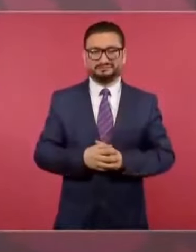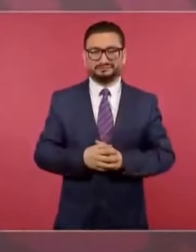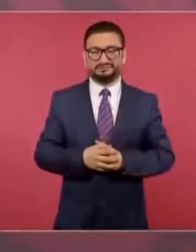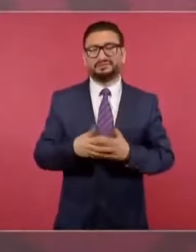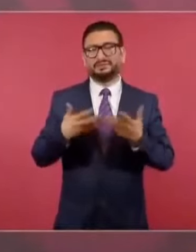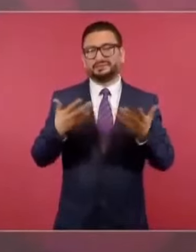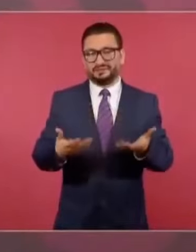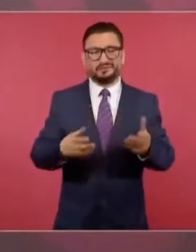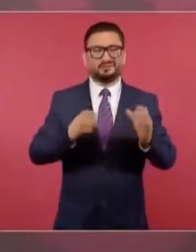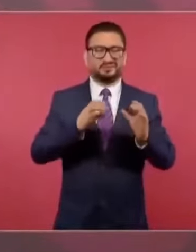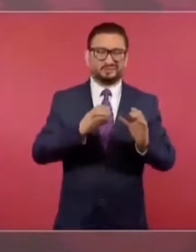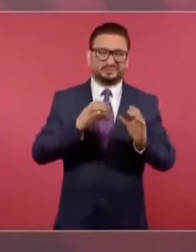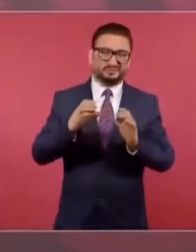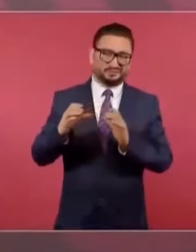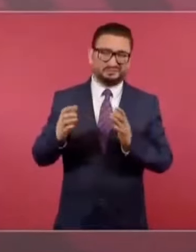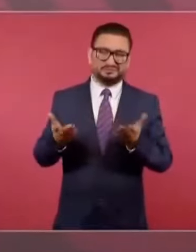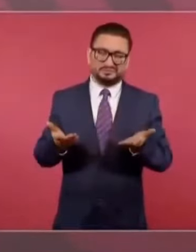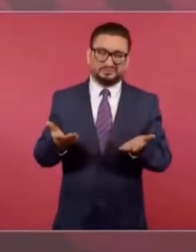cuidado,